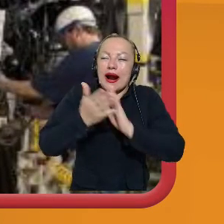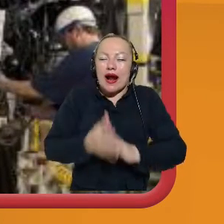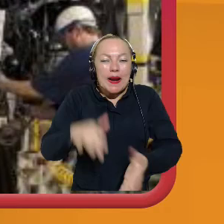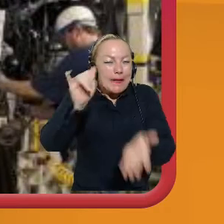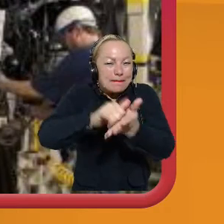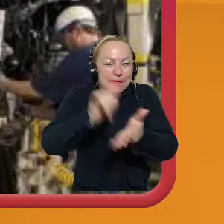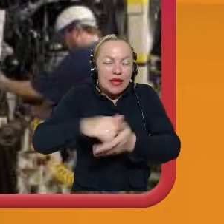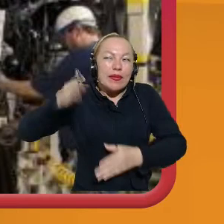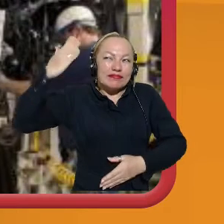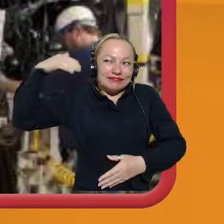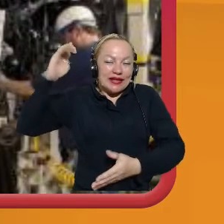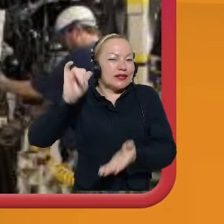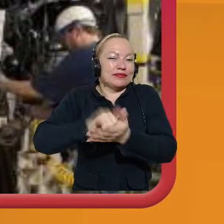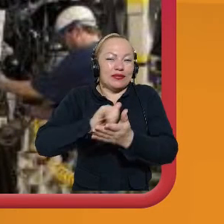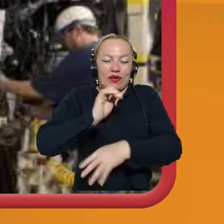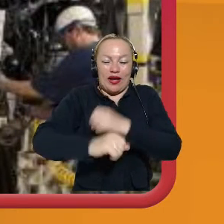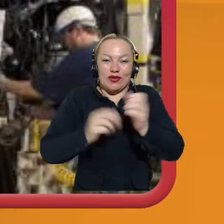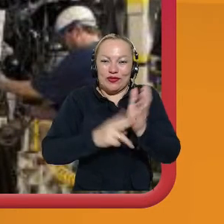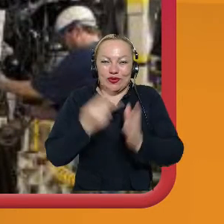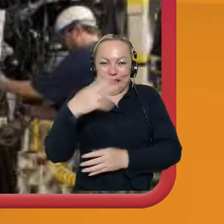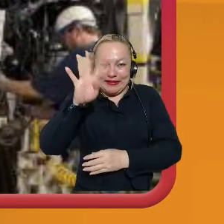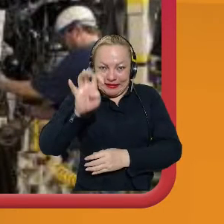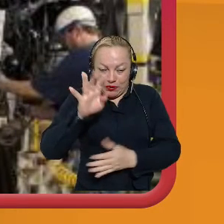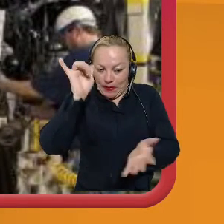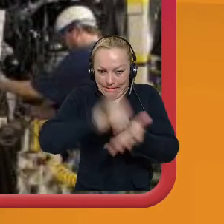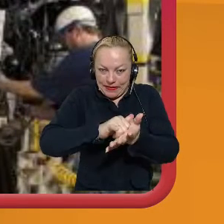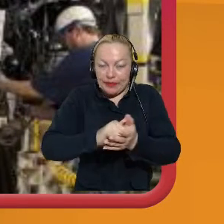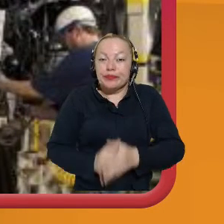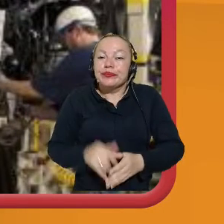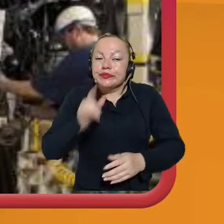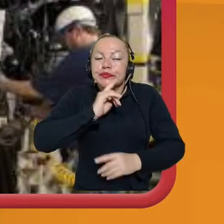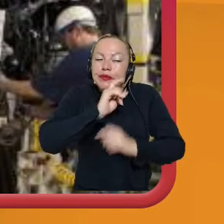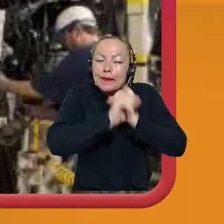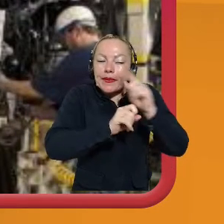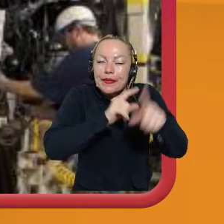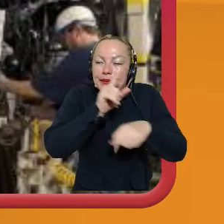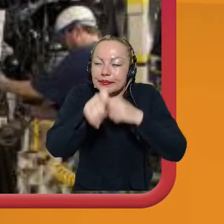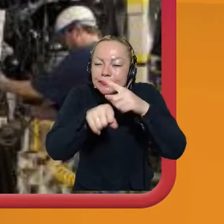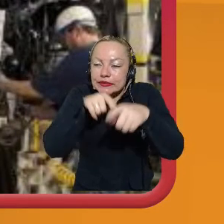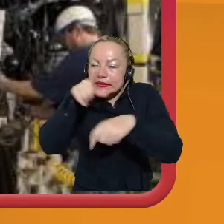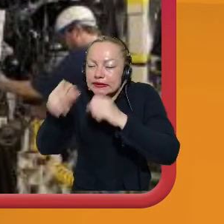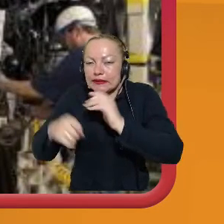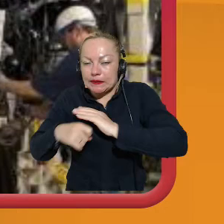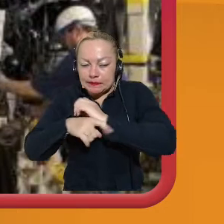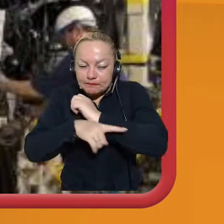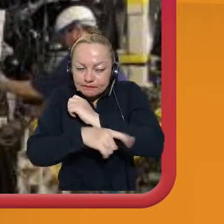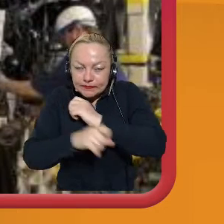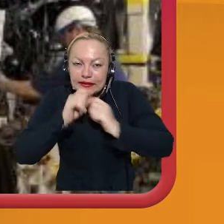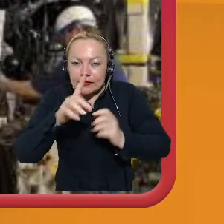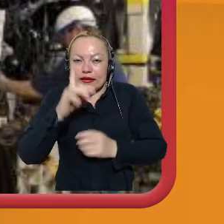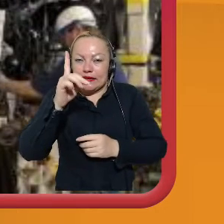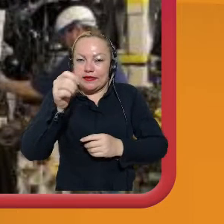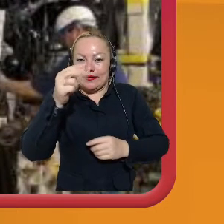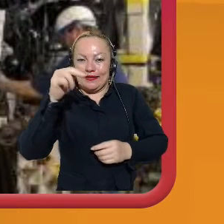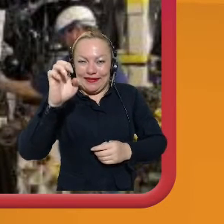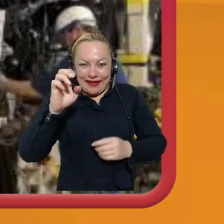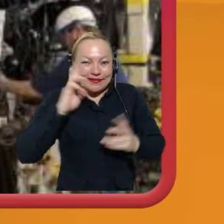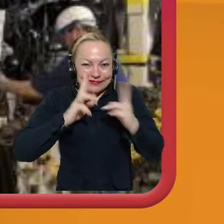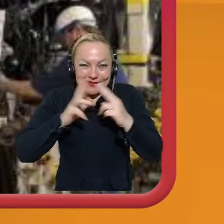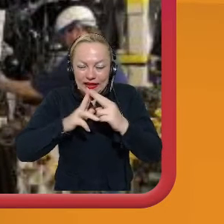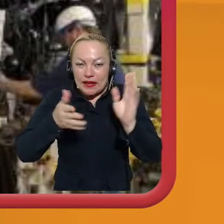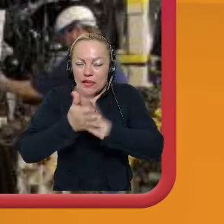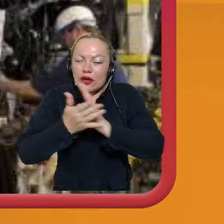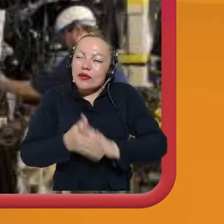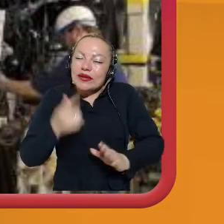misma época del año pasado. ¿Bien? La encuesta mensual del DANE indica